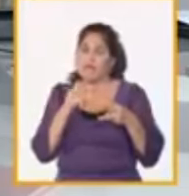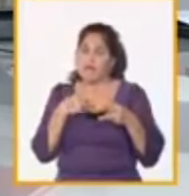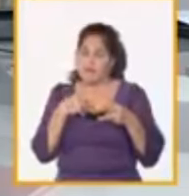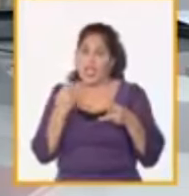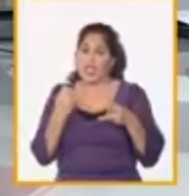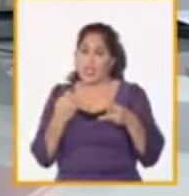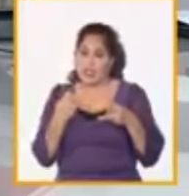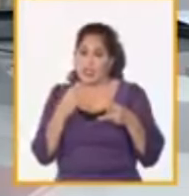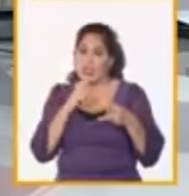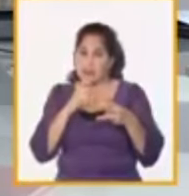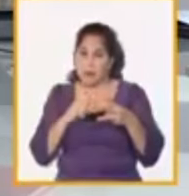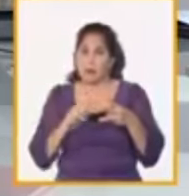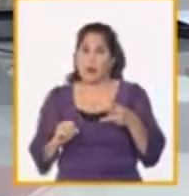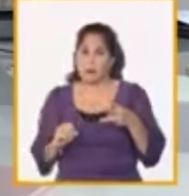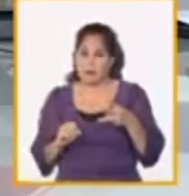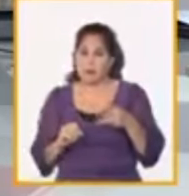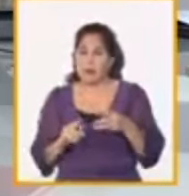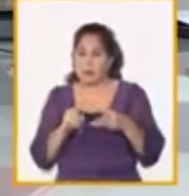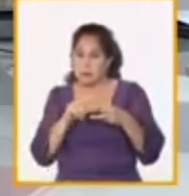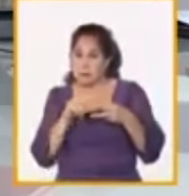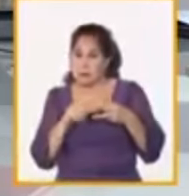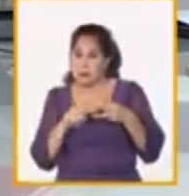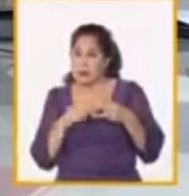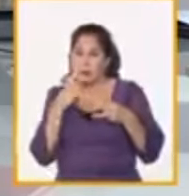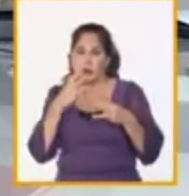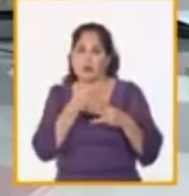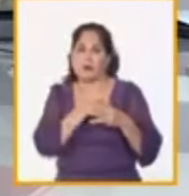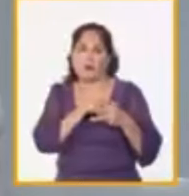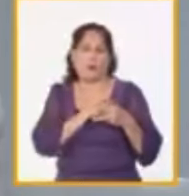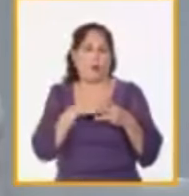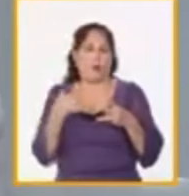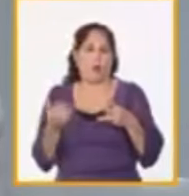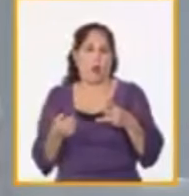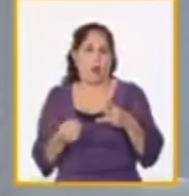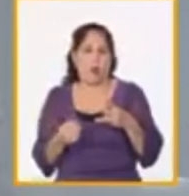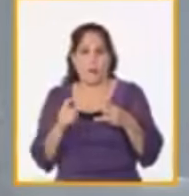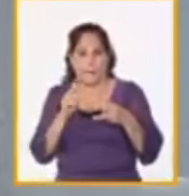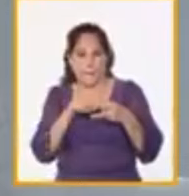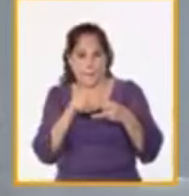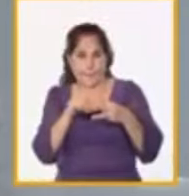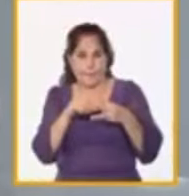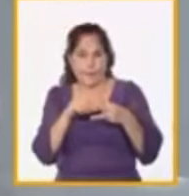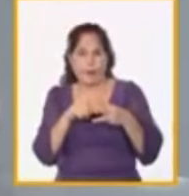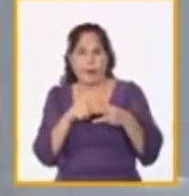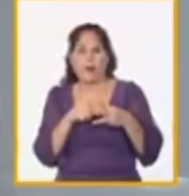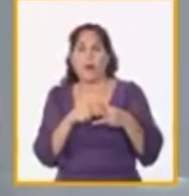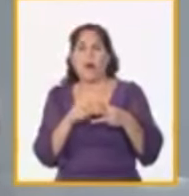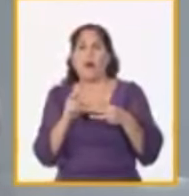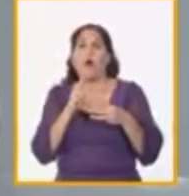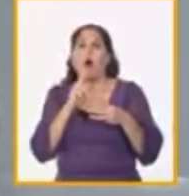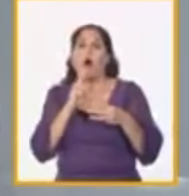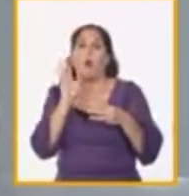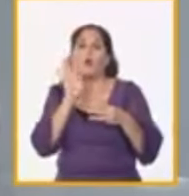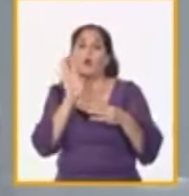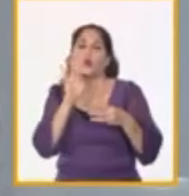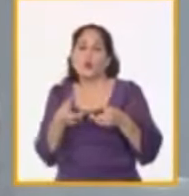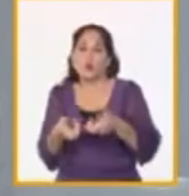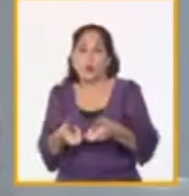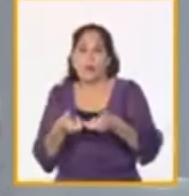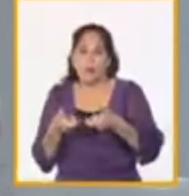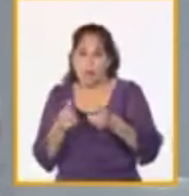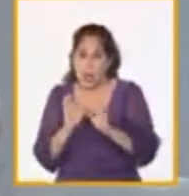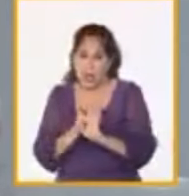por diferentes razones, pero que son vitales para la población. Primero es la limpieza de fosas. Hoy